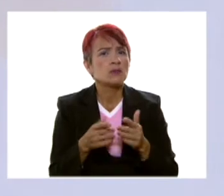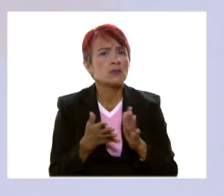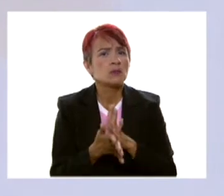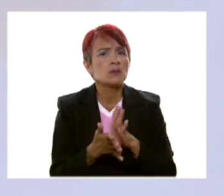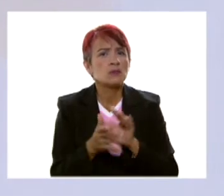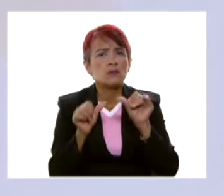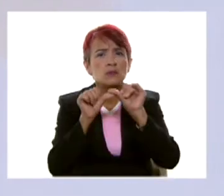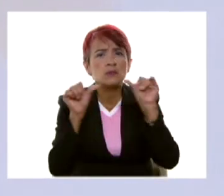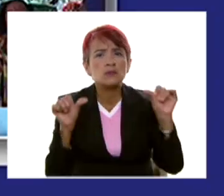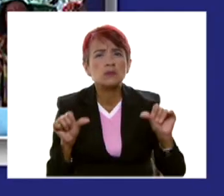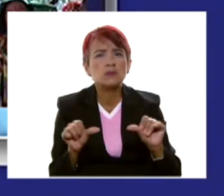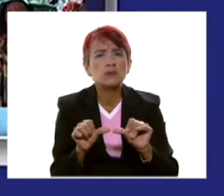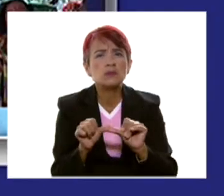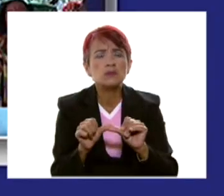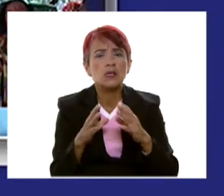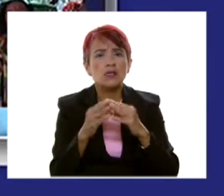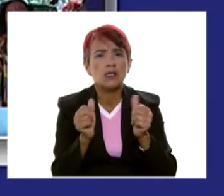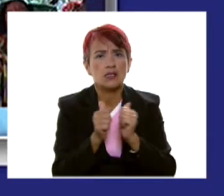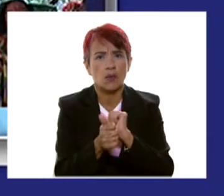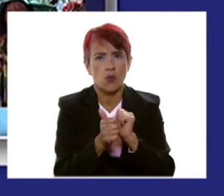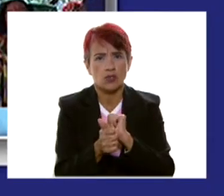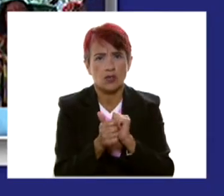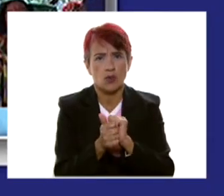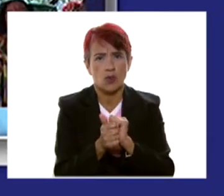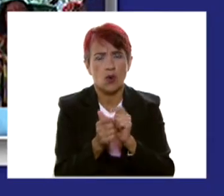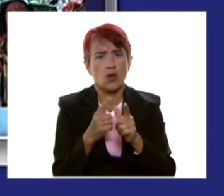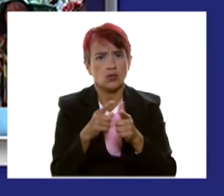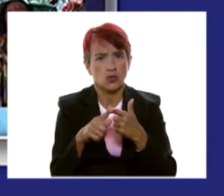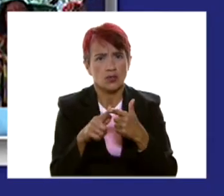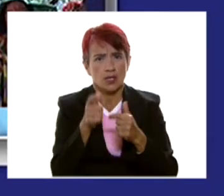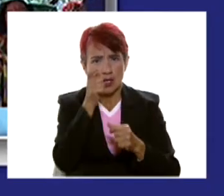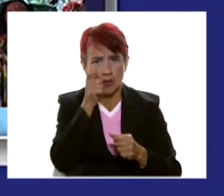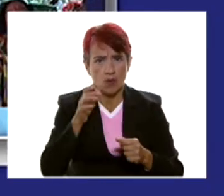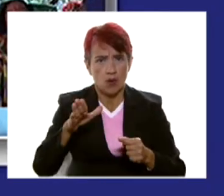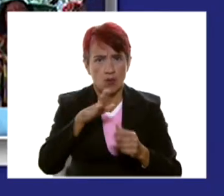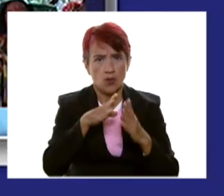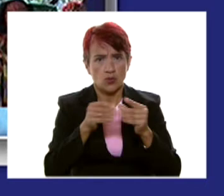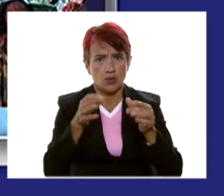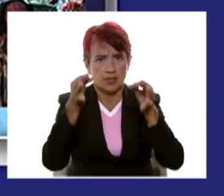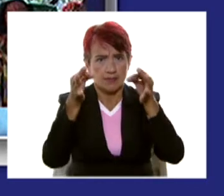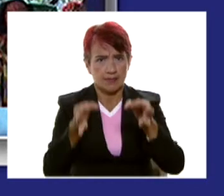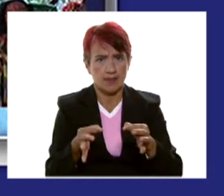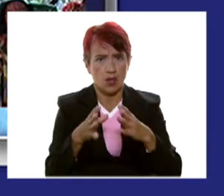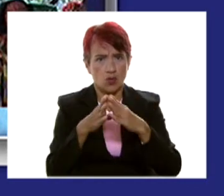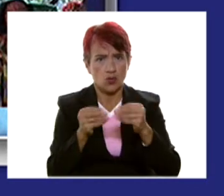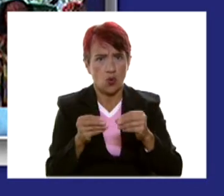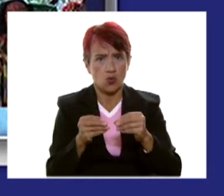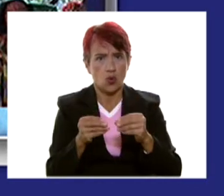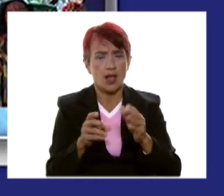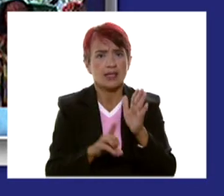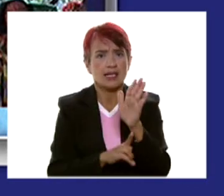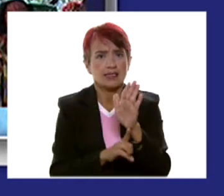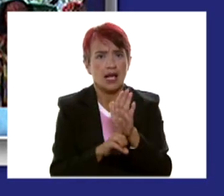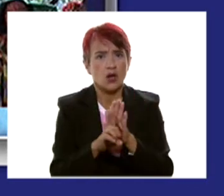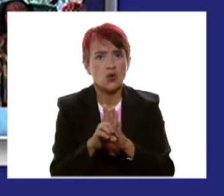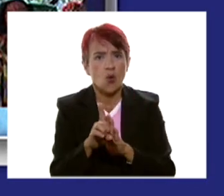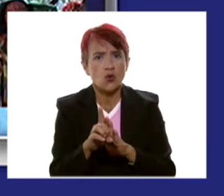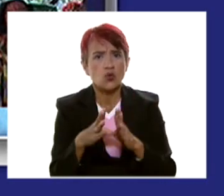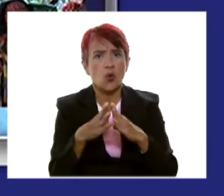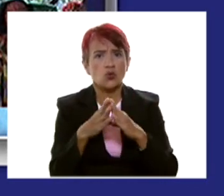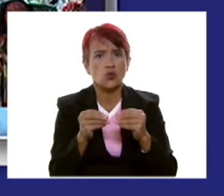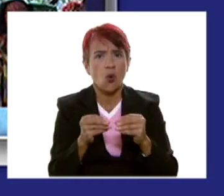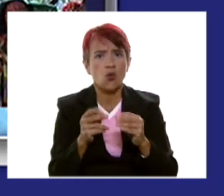subsistema deportivo indígena? El subsistema deportivo indígena garantiza el desarrollo de los